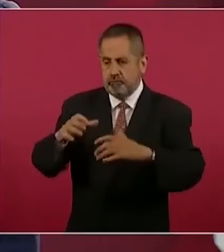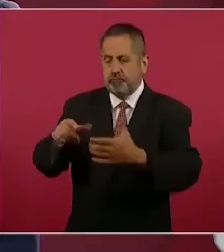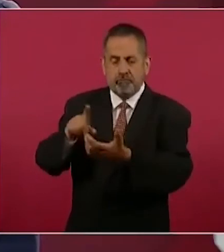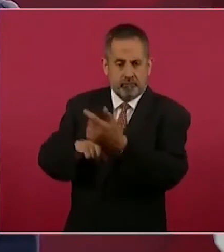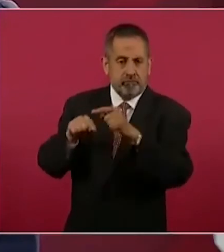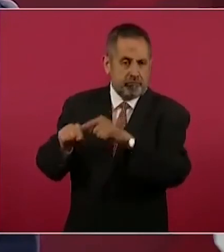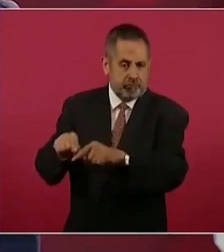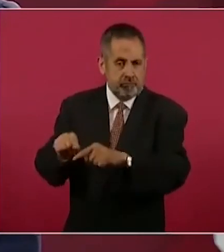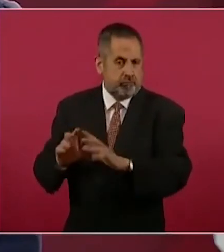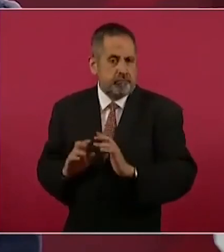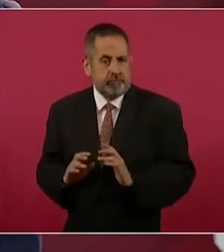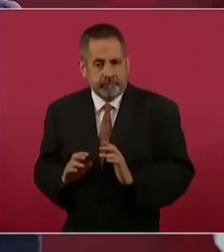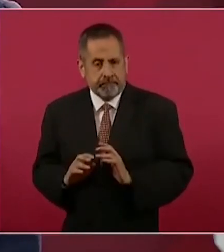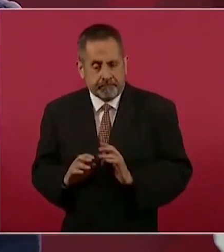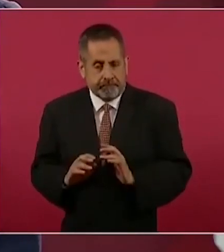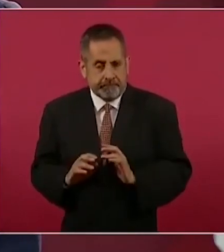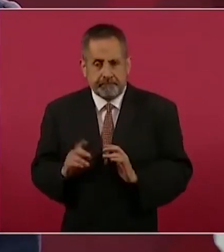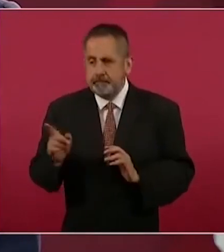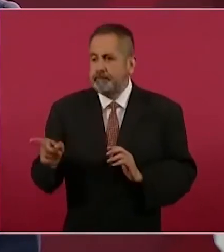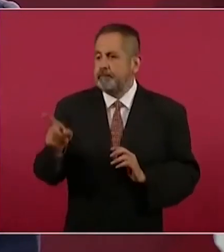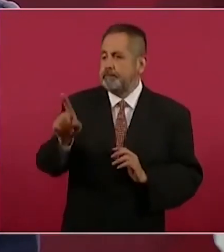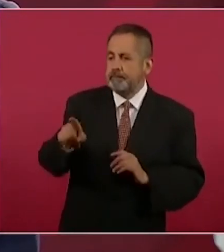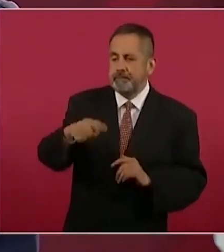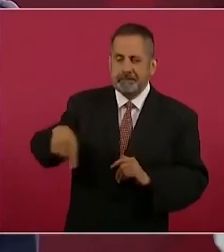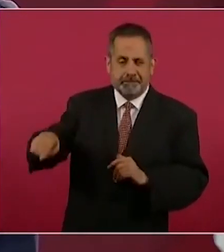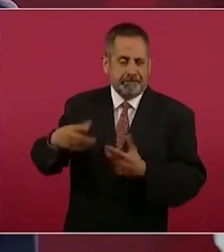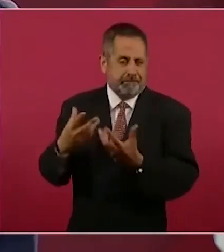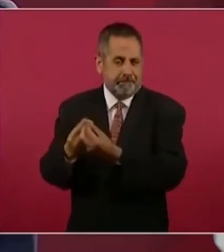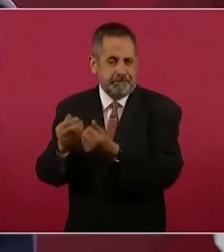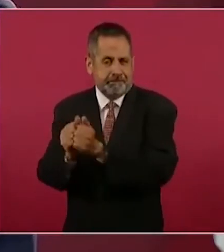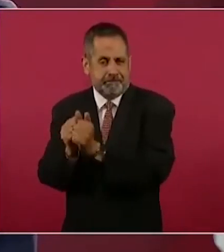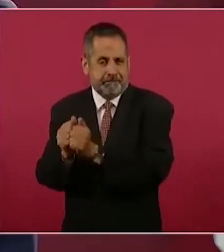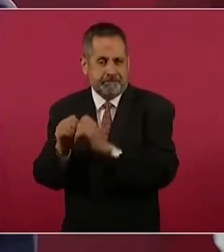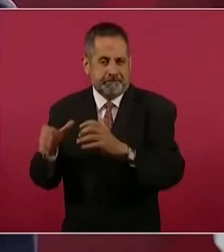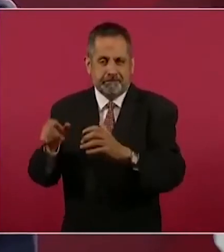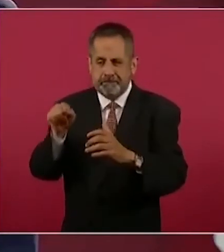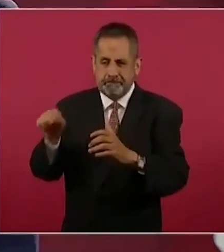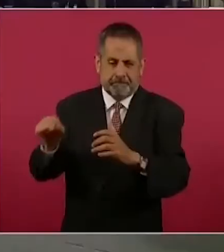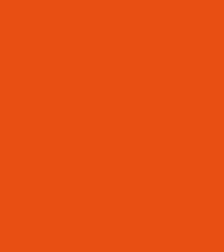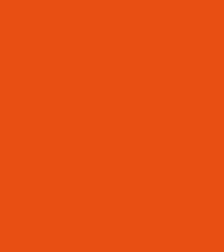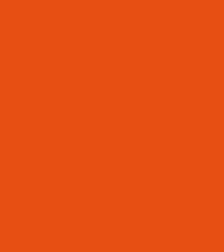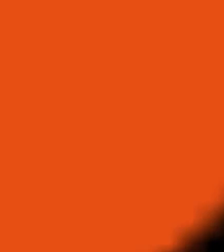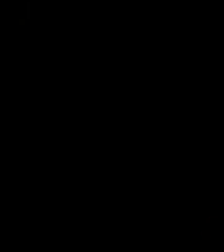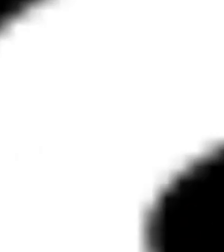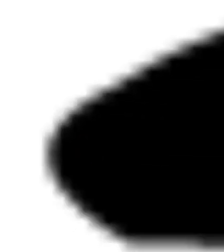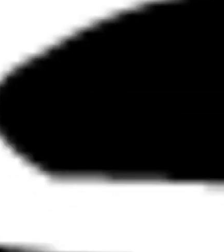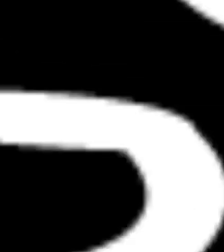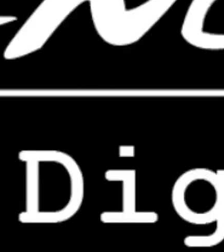y a los simpatizantes de esta persona.